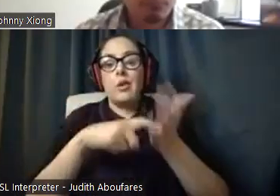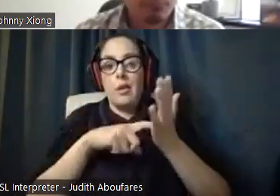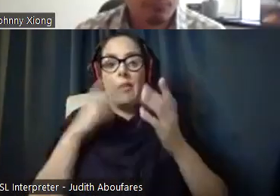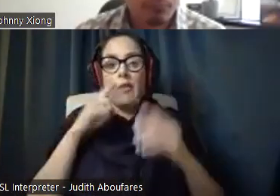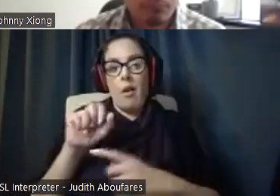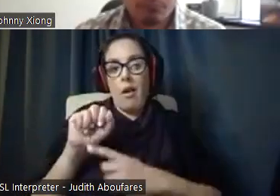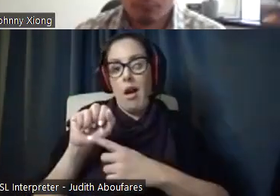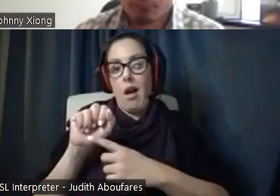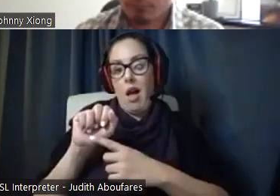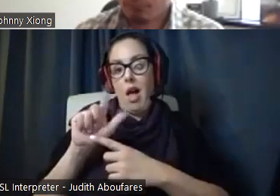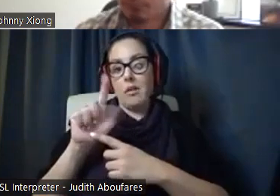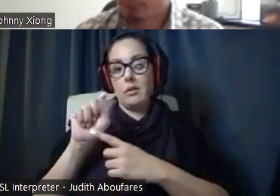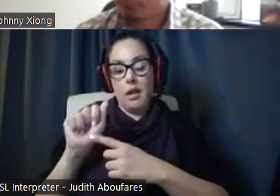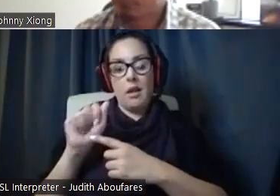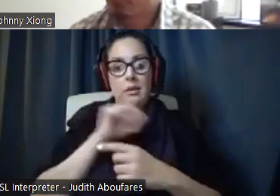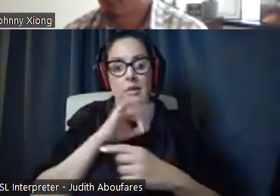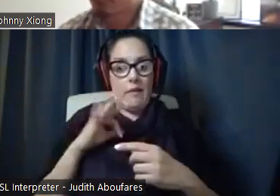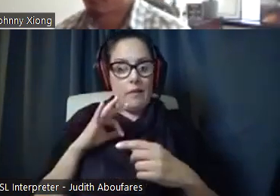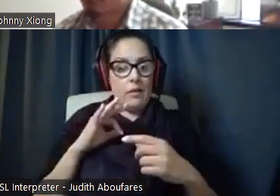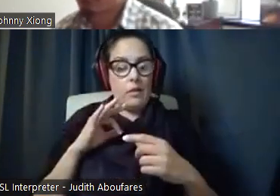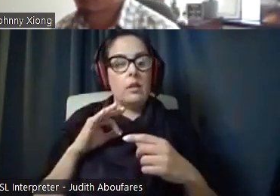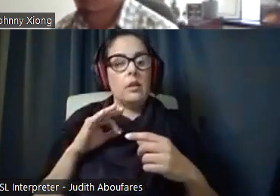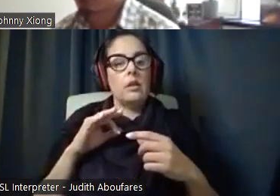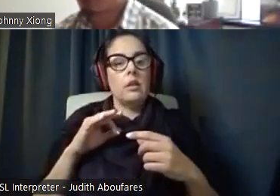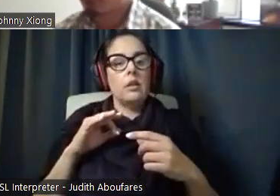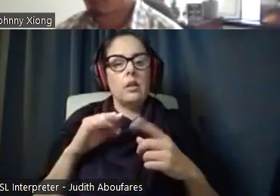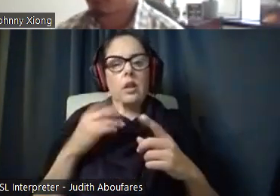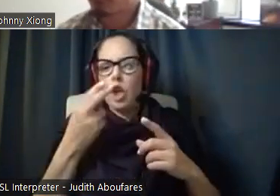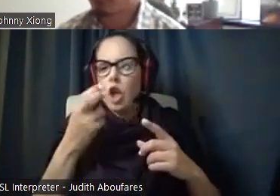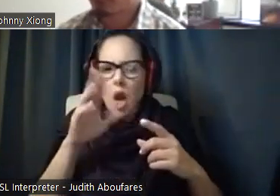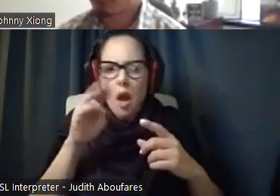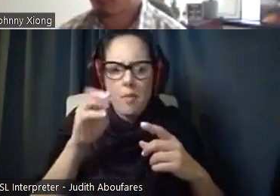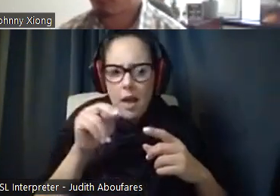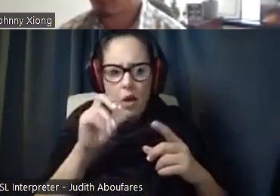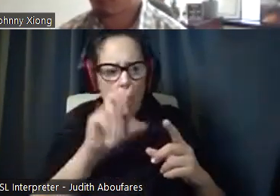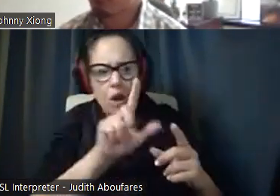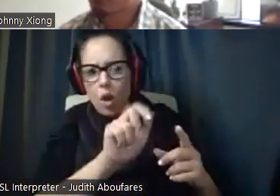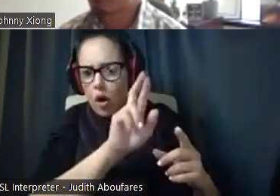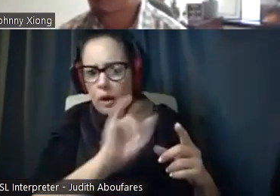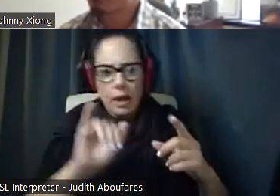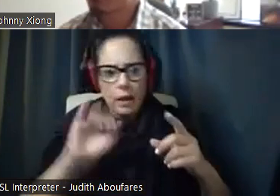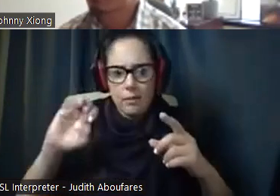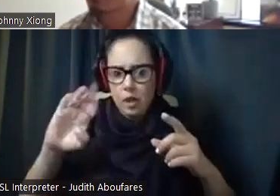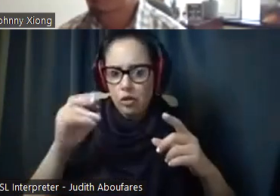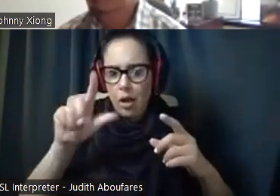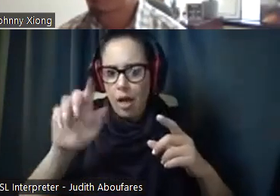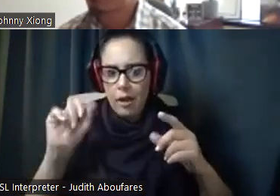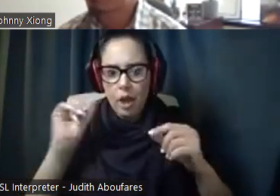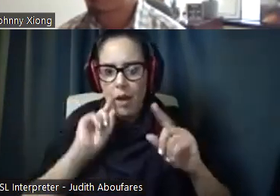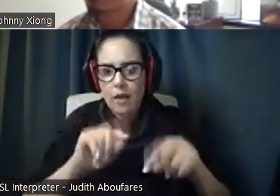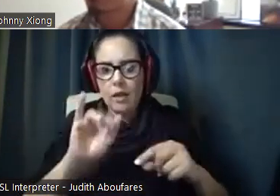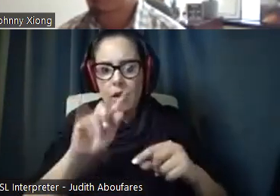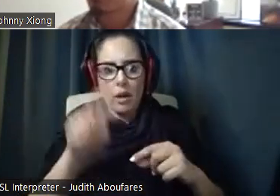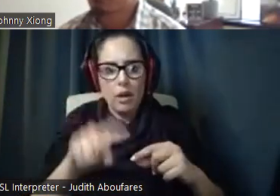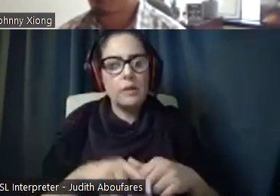staff, los requerimientos para el personal de, entonces Lori, ¿alguien le gustaría